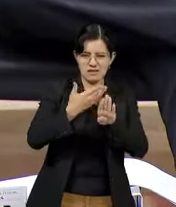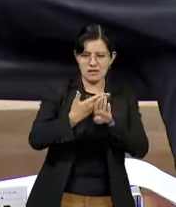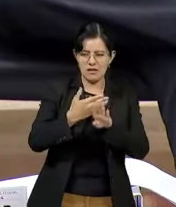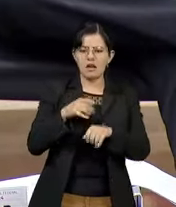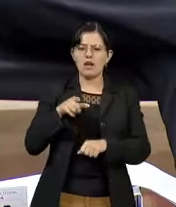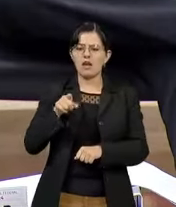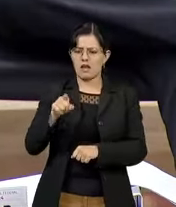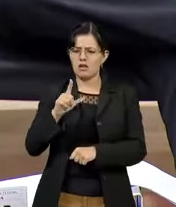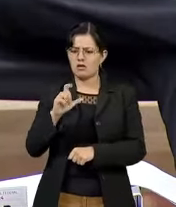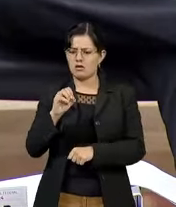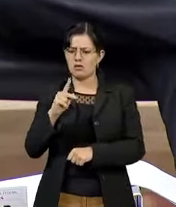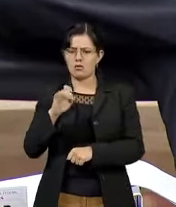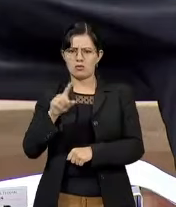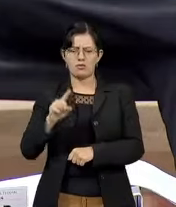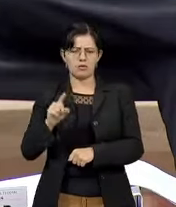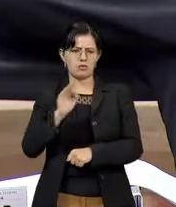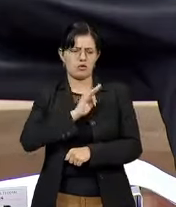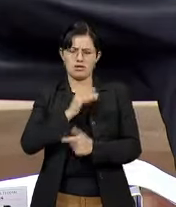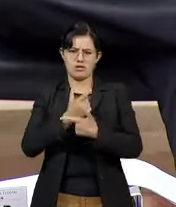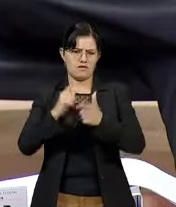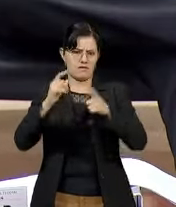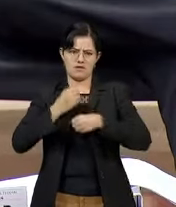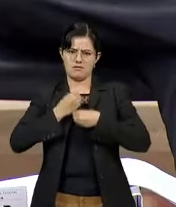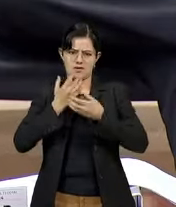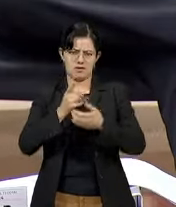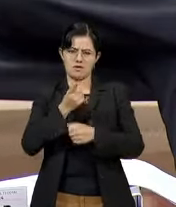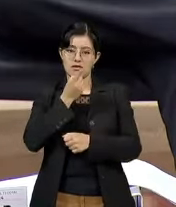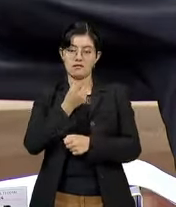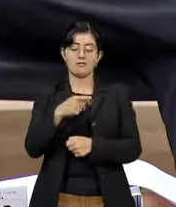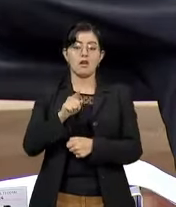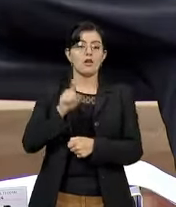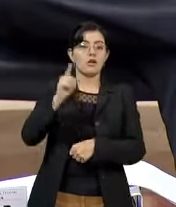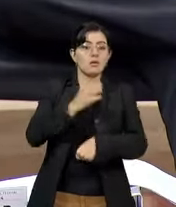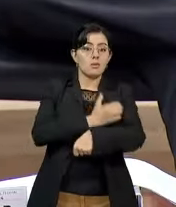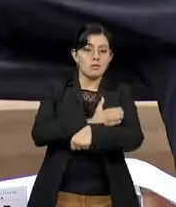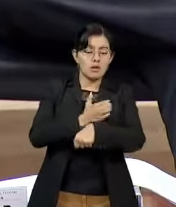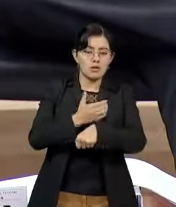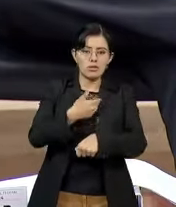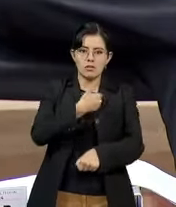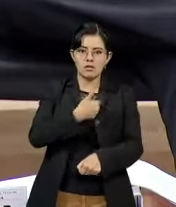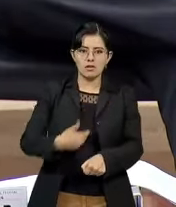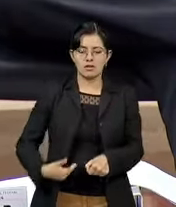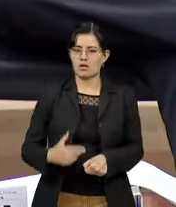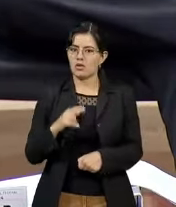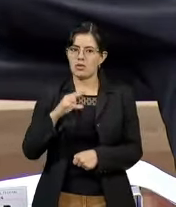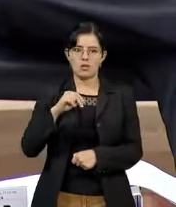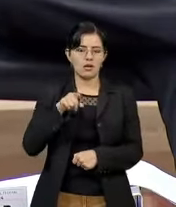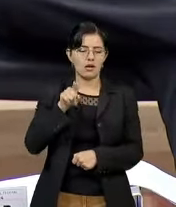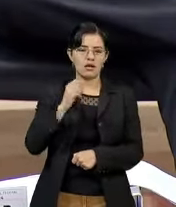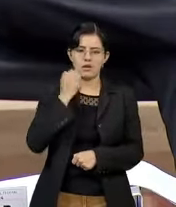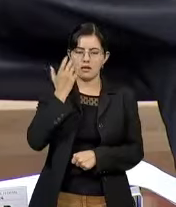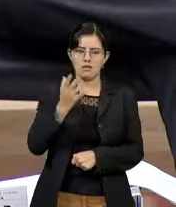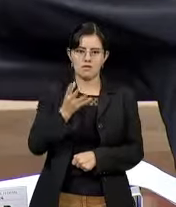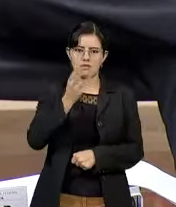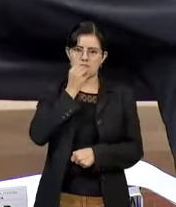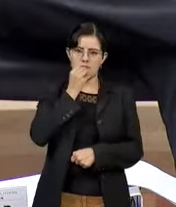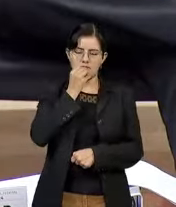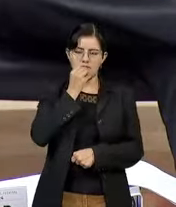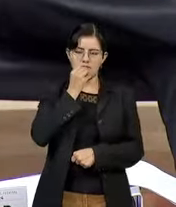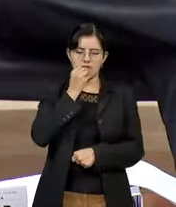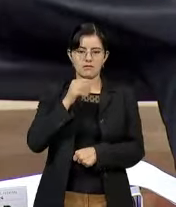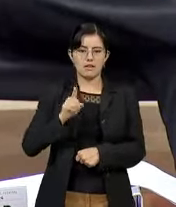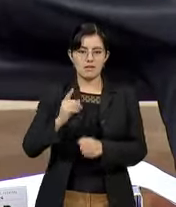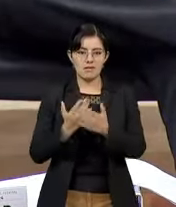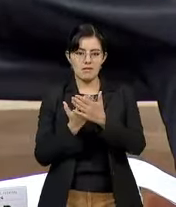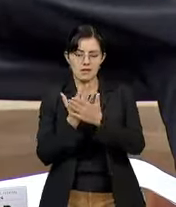pero el presidente no el compañero presidente No ese lo queremos amordazado ese lo queremos que no haga